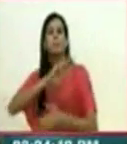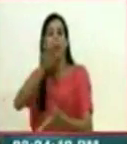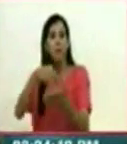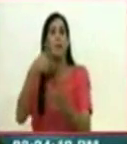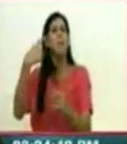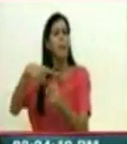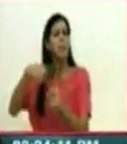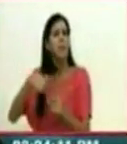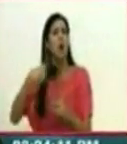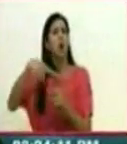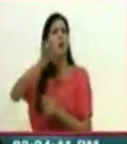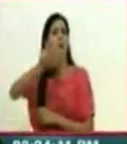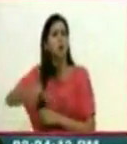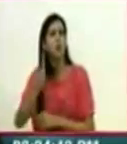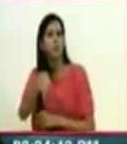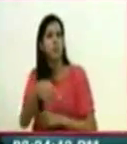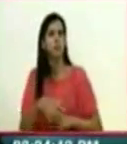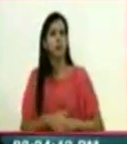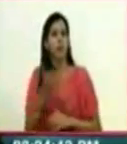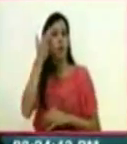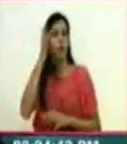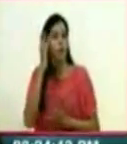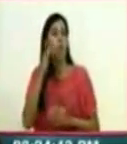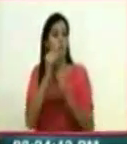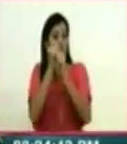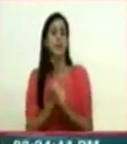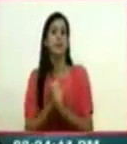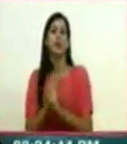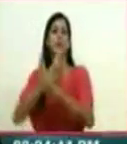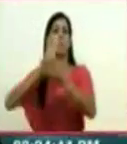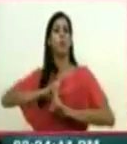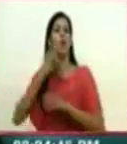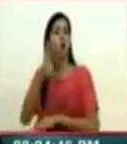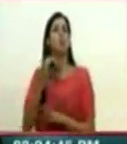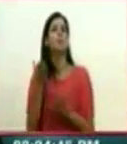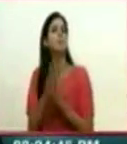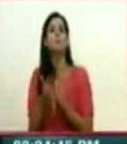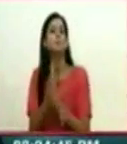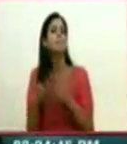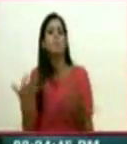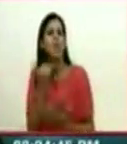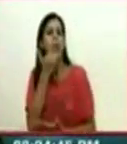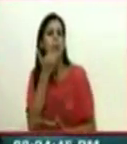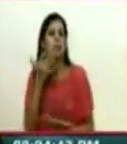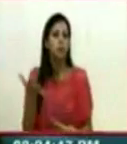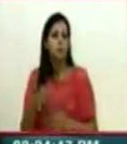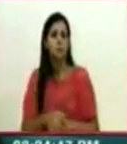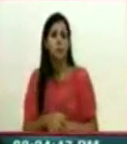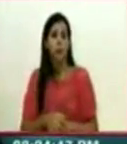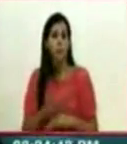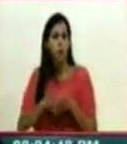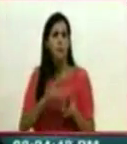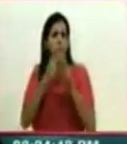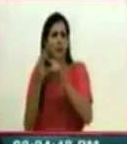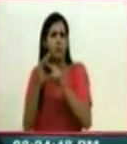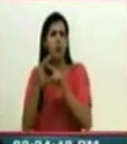cruzando. Yo espero explicaciones claras del gobierno colombiano sobre esto, de prestar el avión presidencial